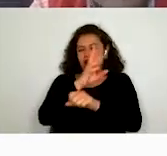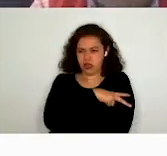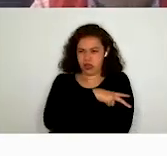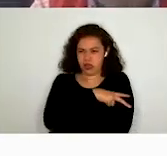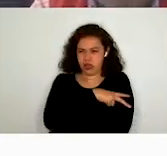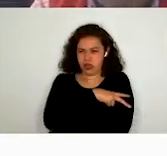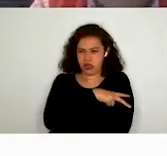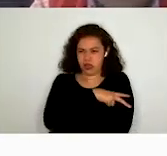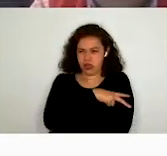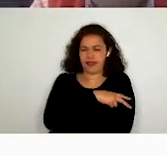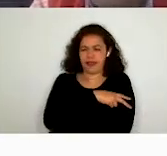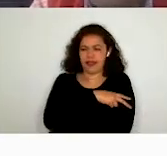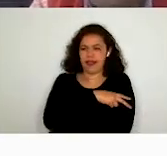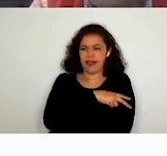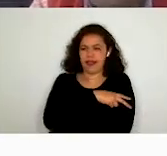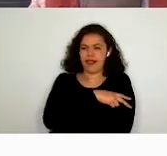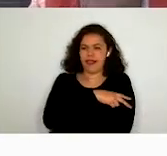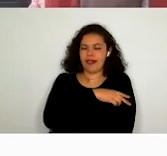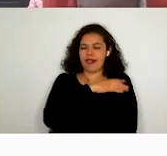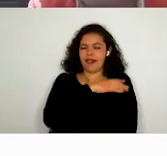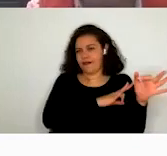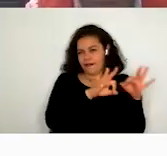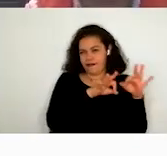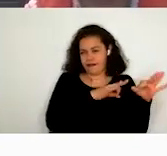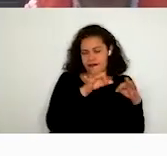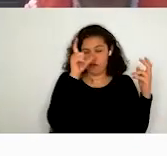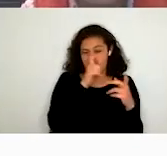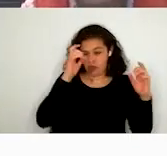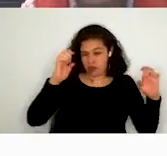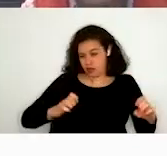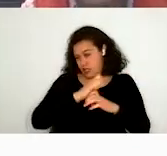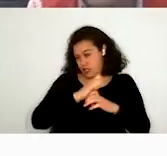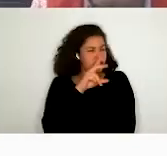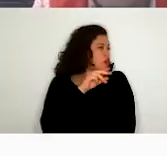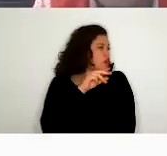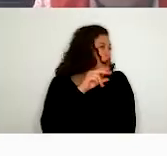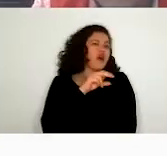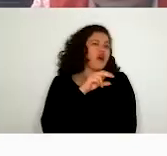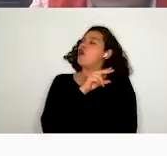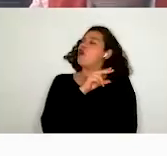más tiene labores cuando se presenta la emergencia, sino que